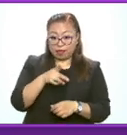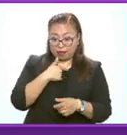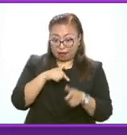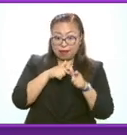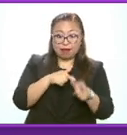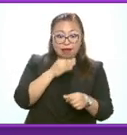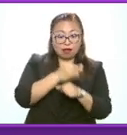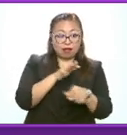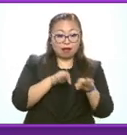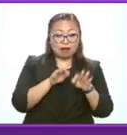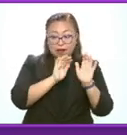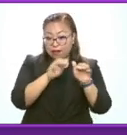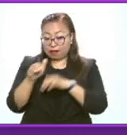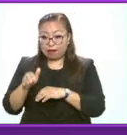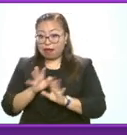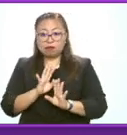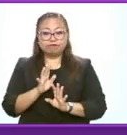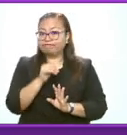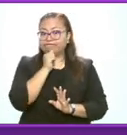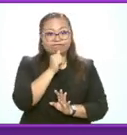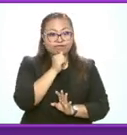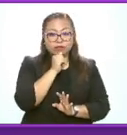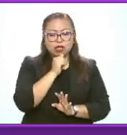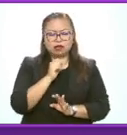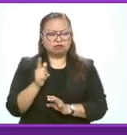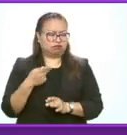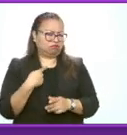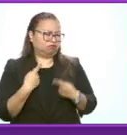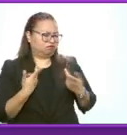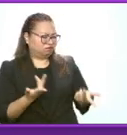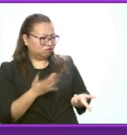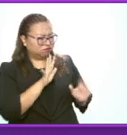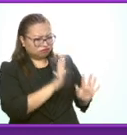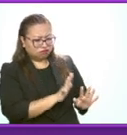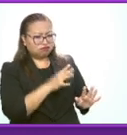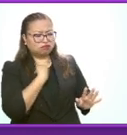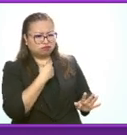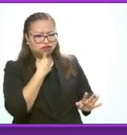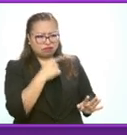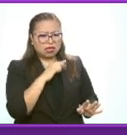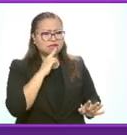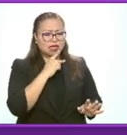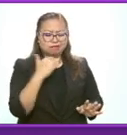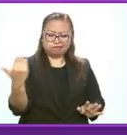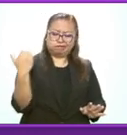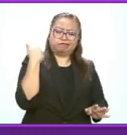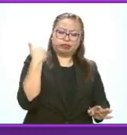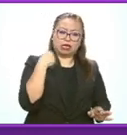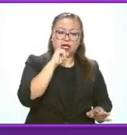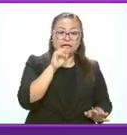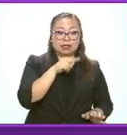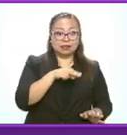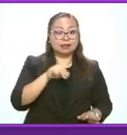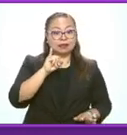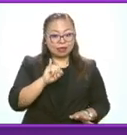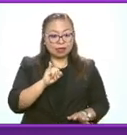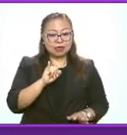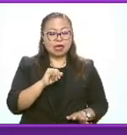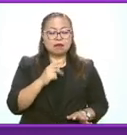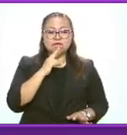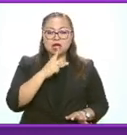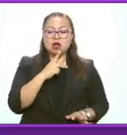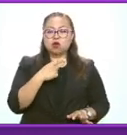respuesta la persona solicitante se inconforma se queja y confía en nosotros y acude ante el Instituto para